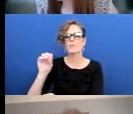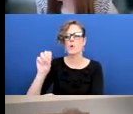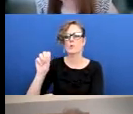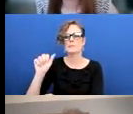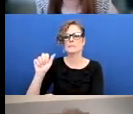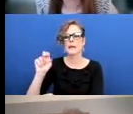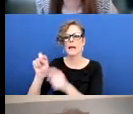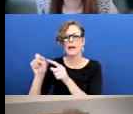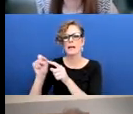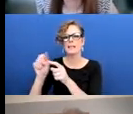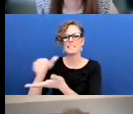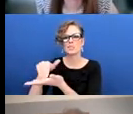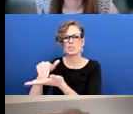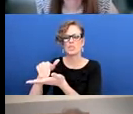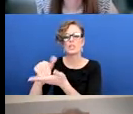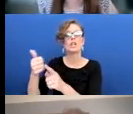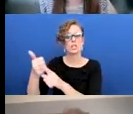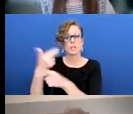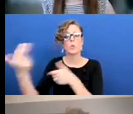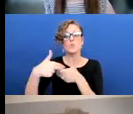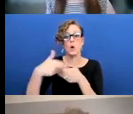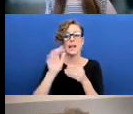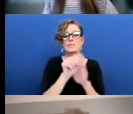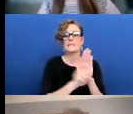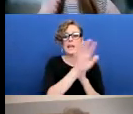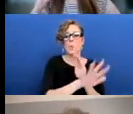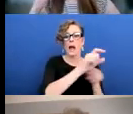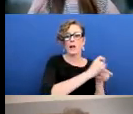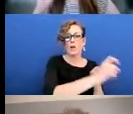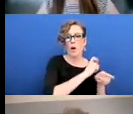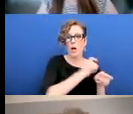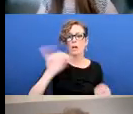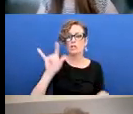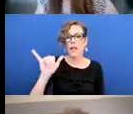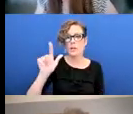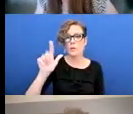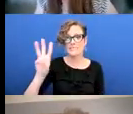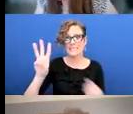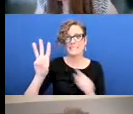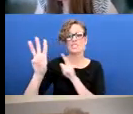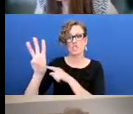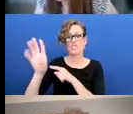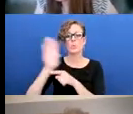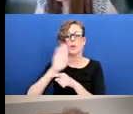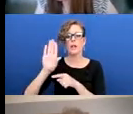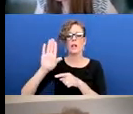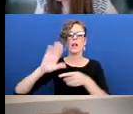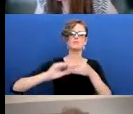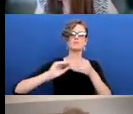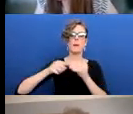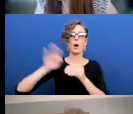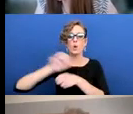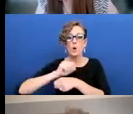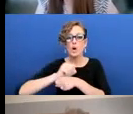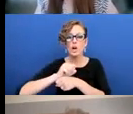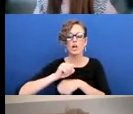a una persona que va a estar con nosotros en un par de semanas, el 26 de julio, en nuestra llamada a